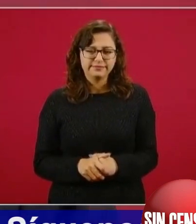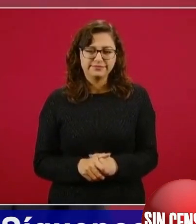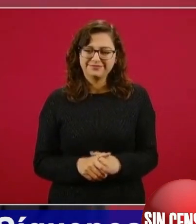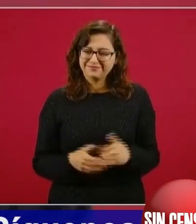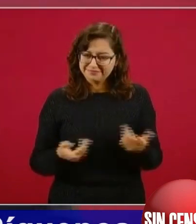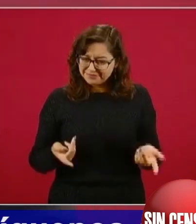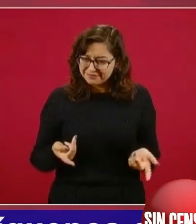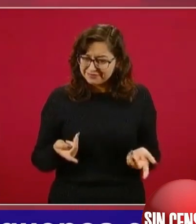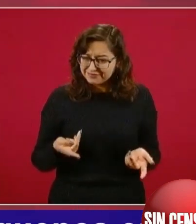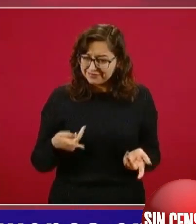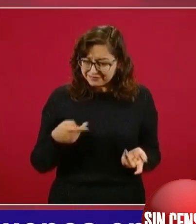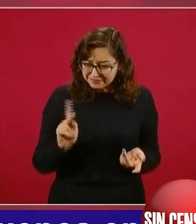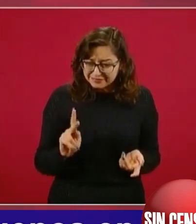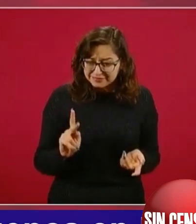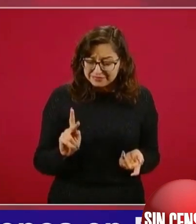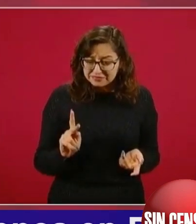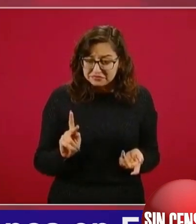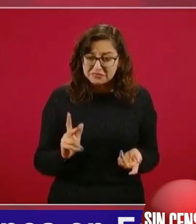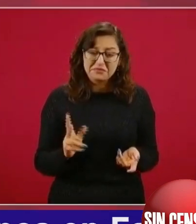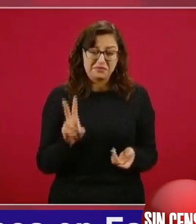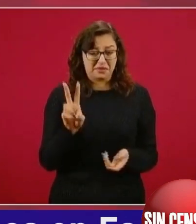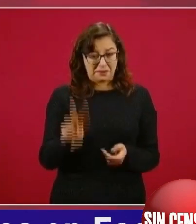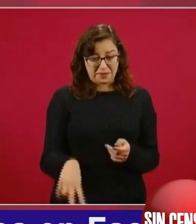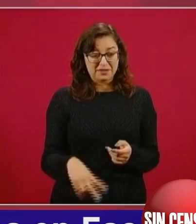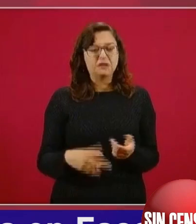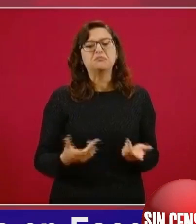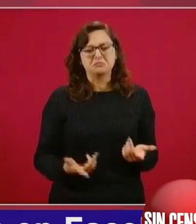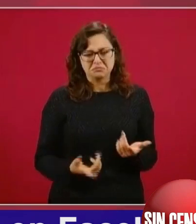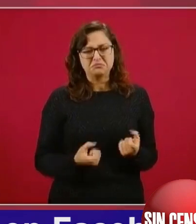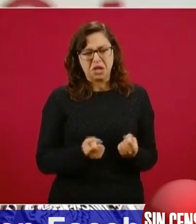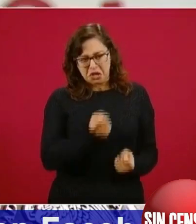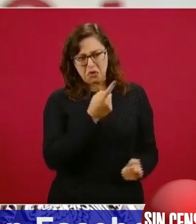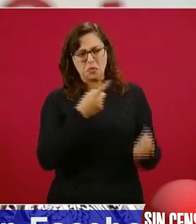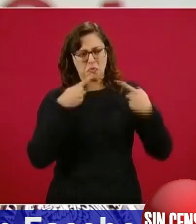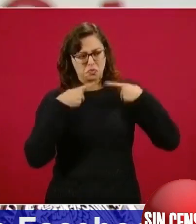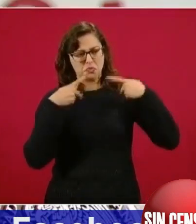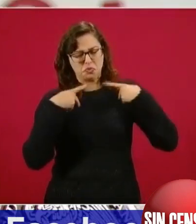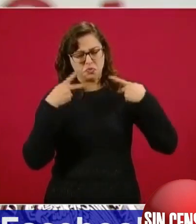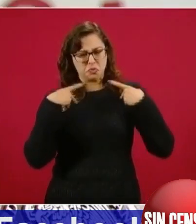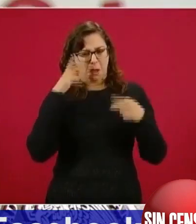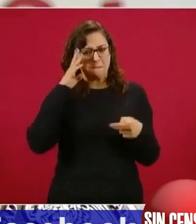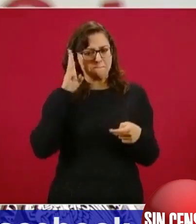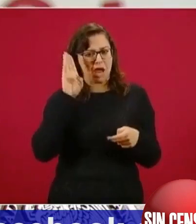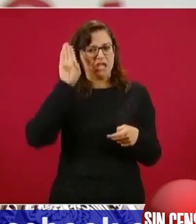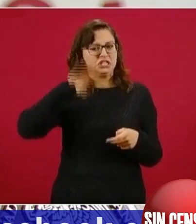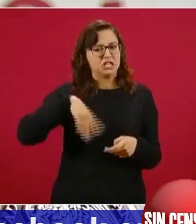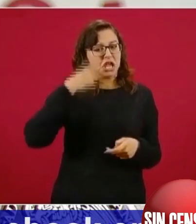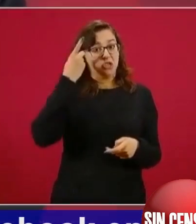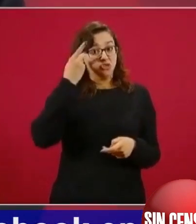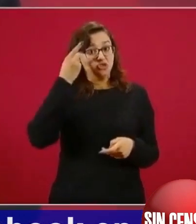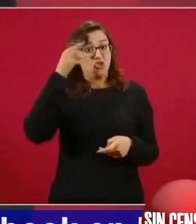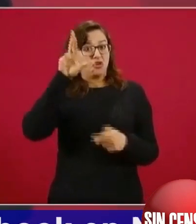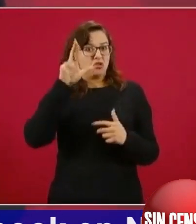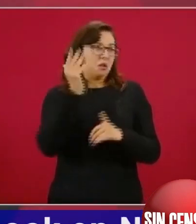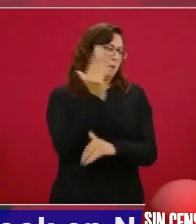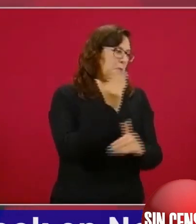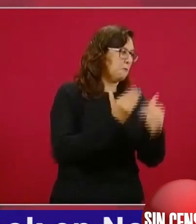Pero la verdad, hay quienes tienen maestría y tienen doctorados y